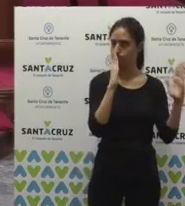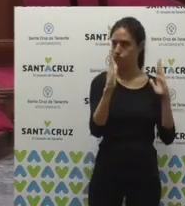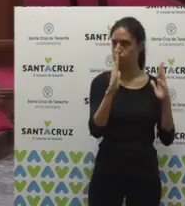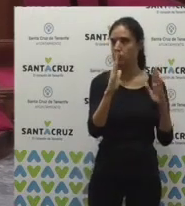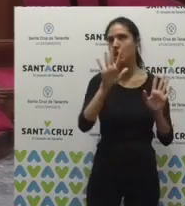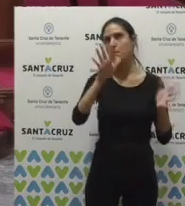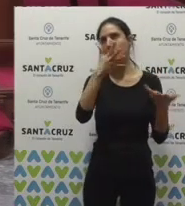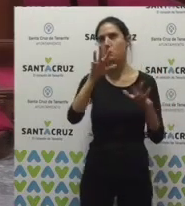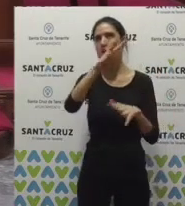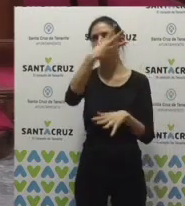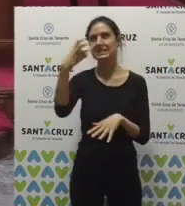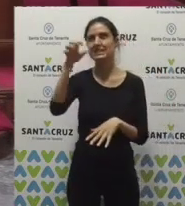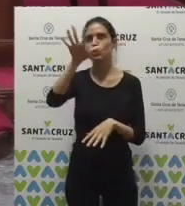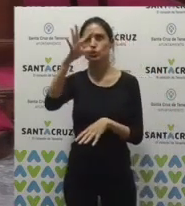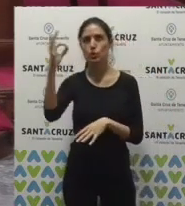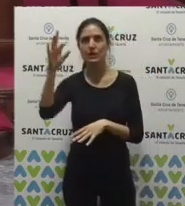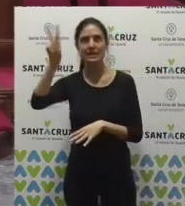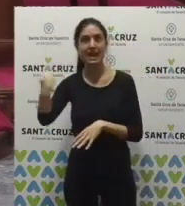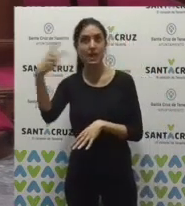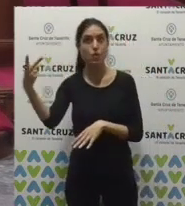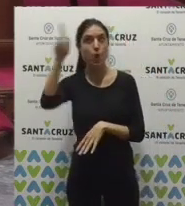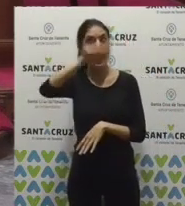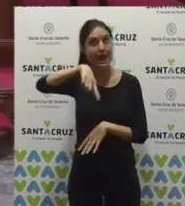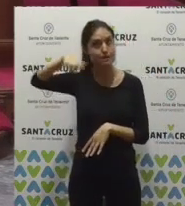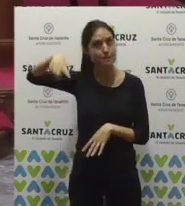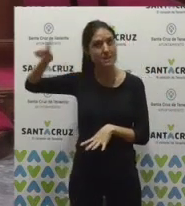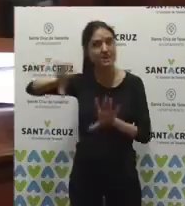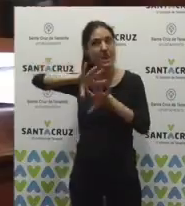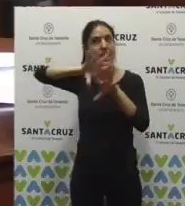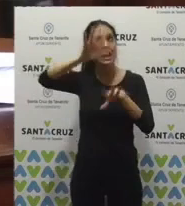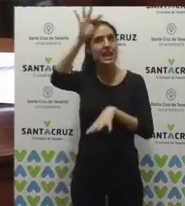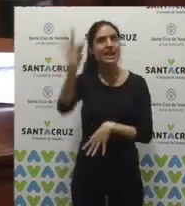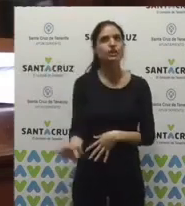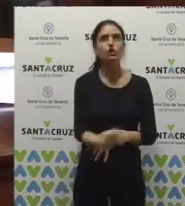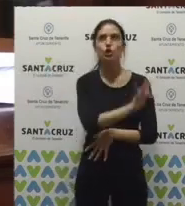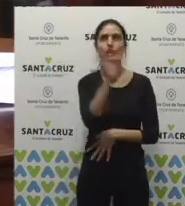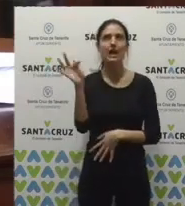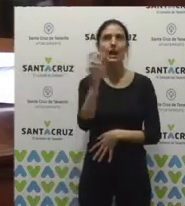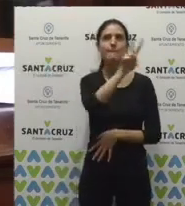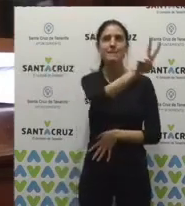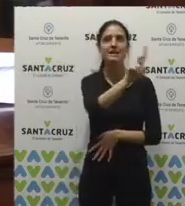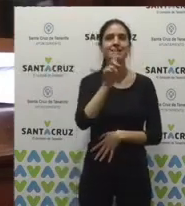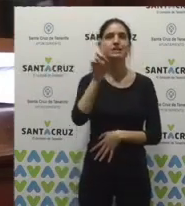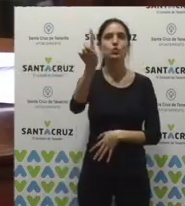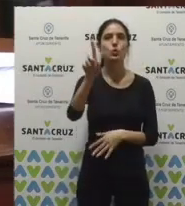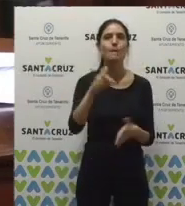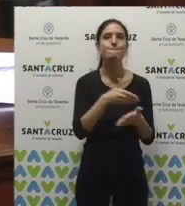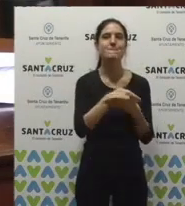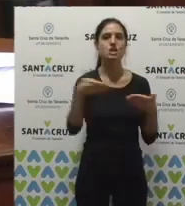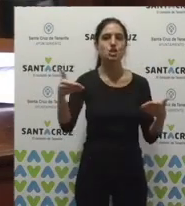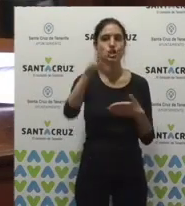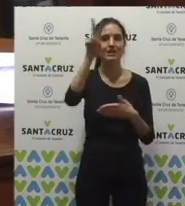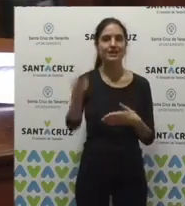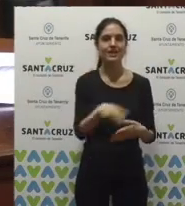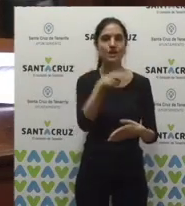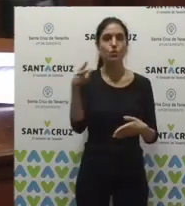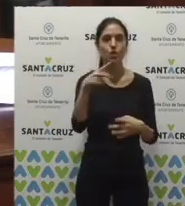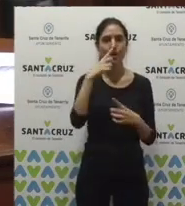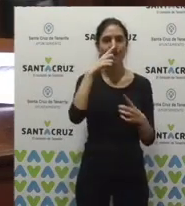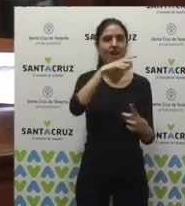350 euros mensuales mensuales suman 21 millones de euros anuales bien